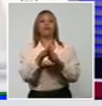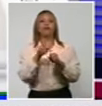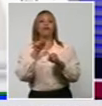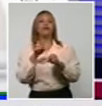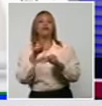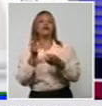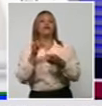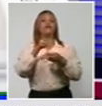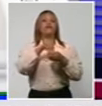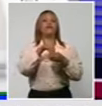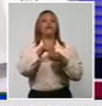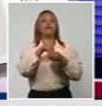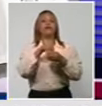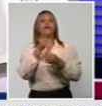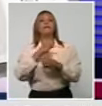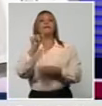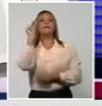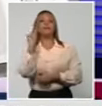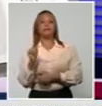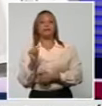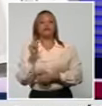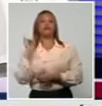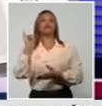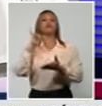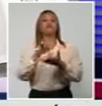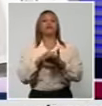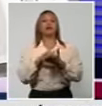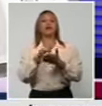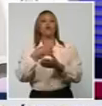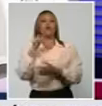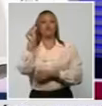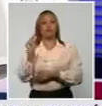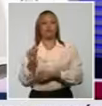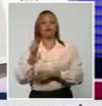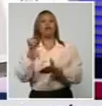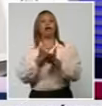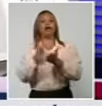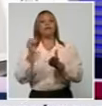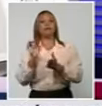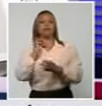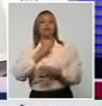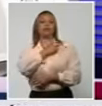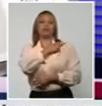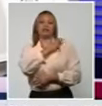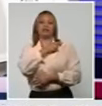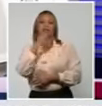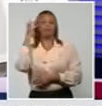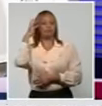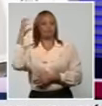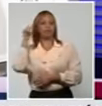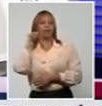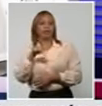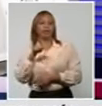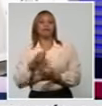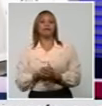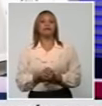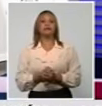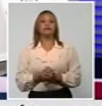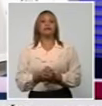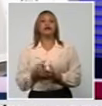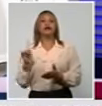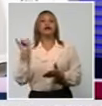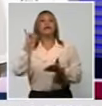parte de personas que arriban en vuelos humanitarios, están aprobados por la dirección del país, debidamente aprobados, arriban en vuelos